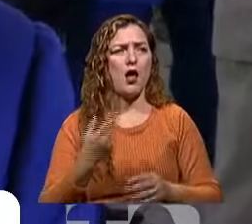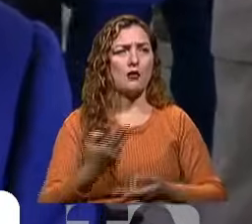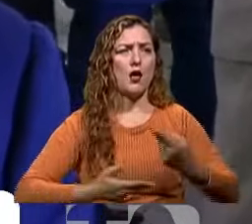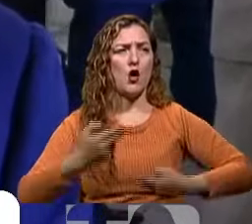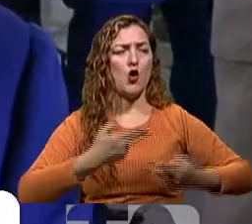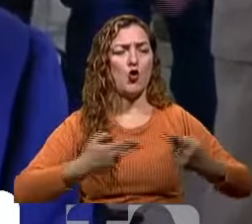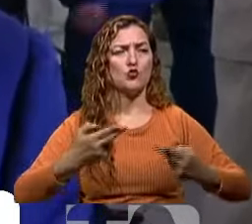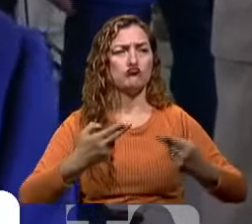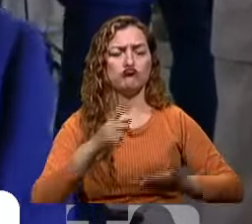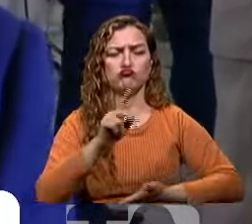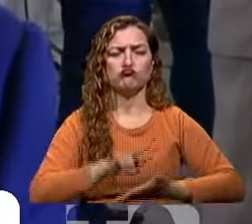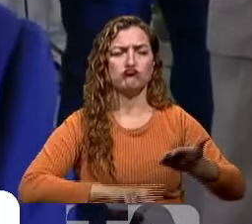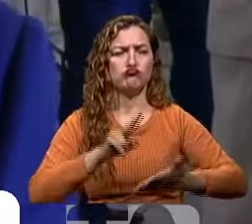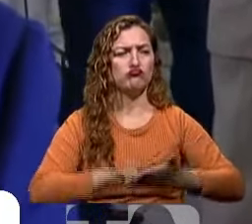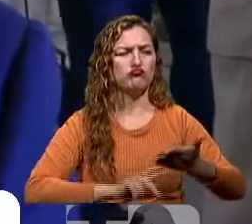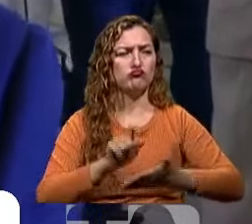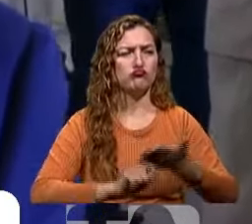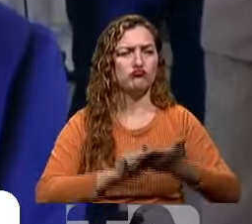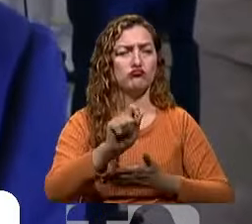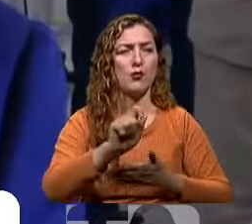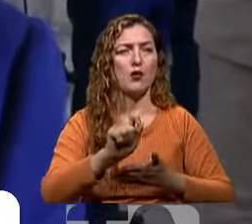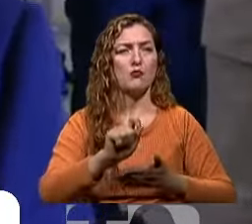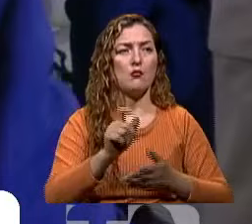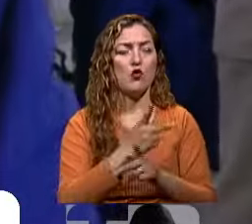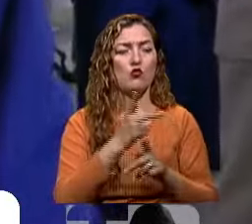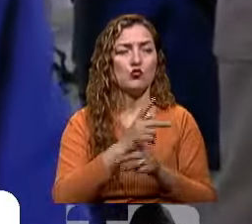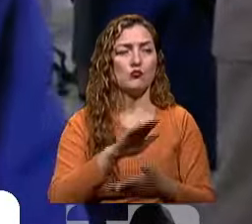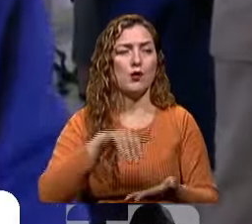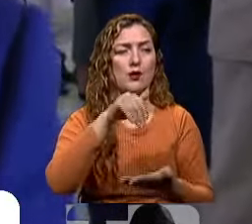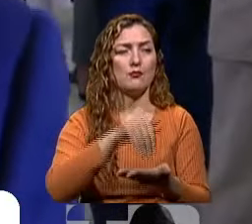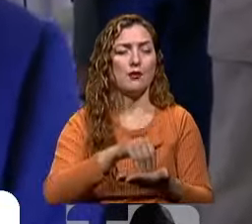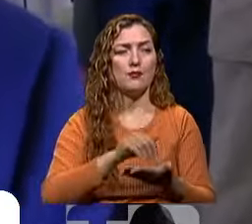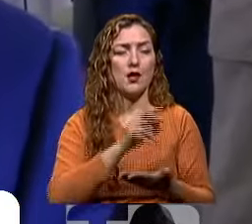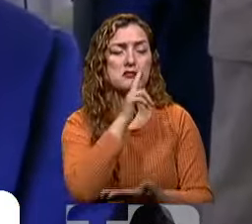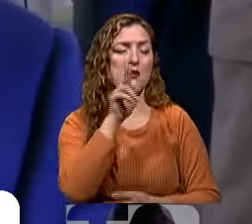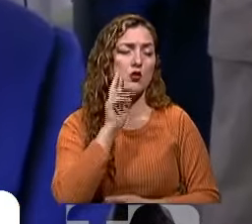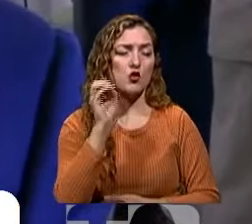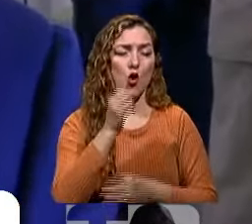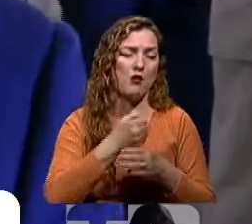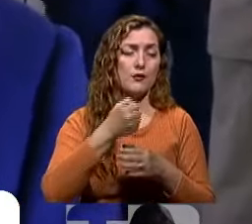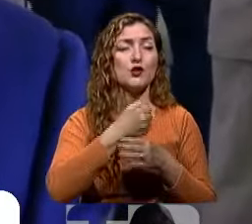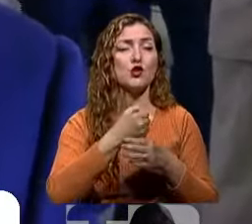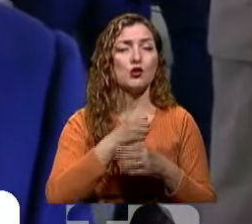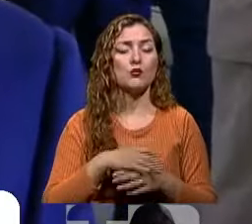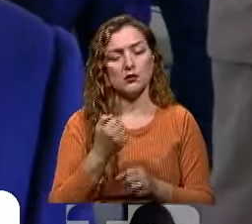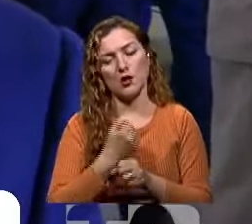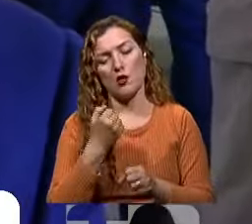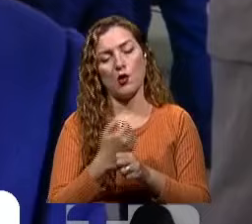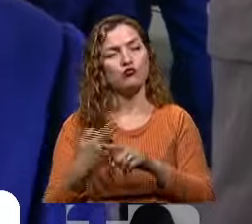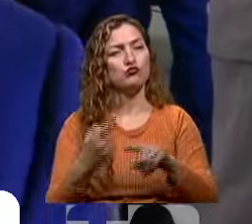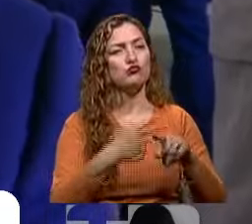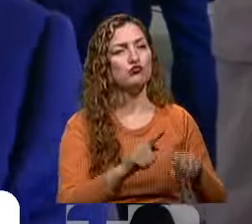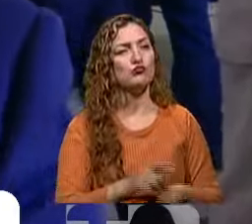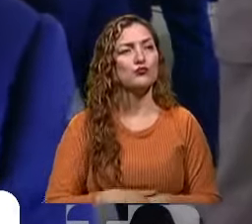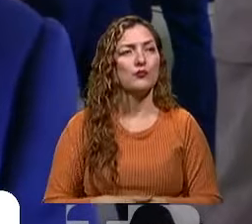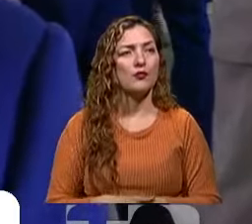están catastrados con nosotros, que venden productos manabitas. Estos son o restaurantes o cafeterías que trabajan en distintas